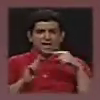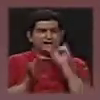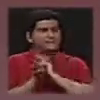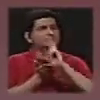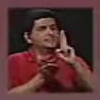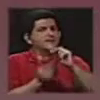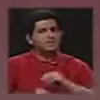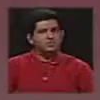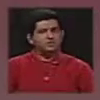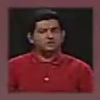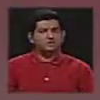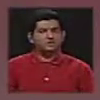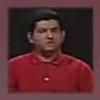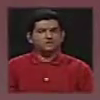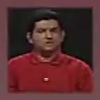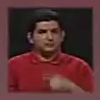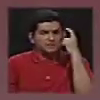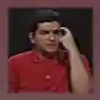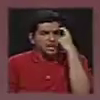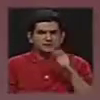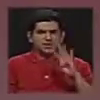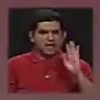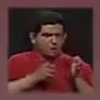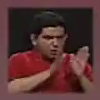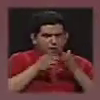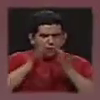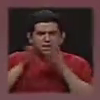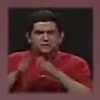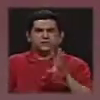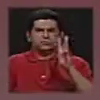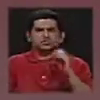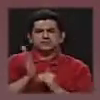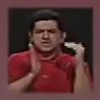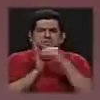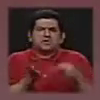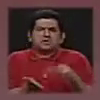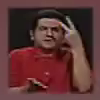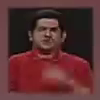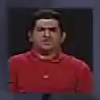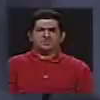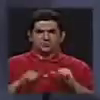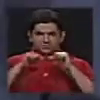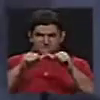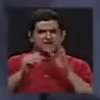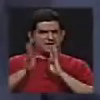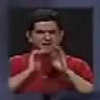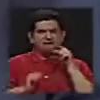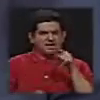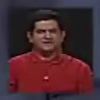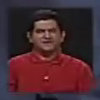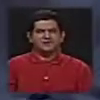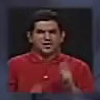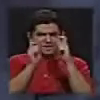Ramón, pues imagínense, a 4 carriles costaría 60 millones pavimentar. Continuaremos hablando de